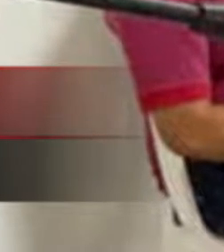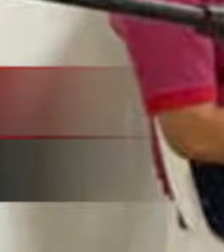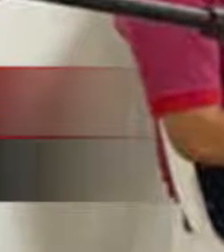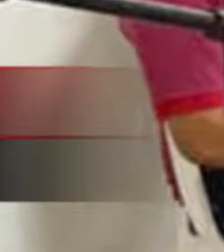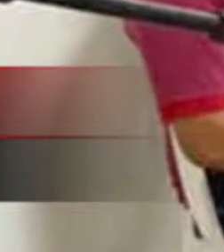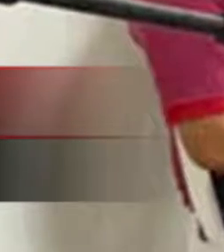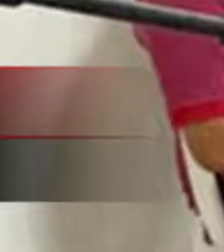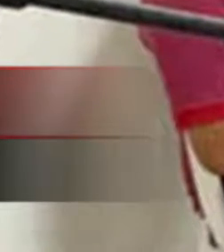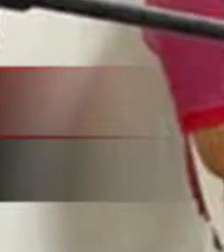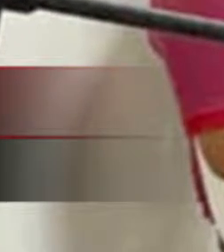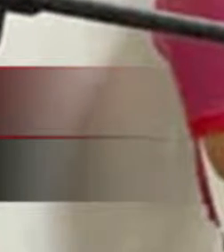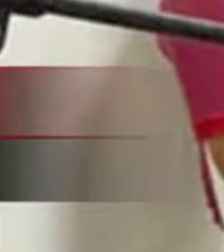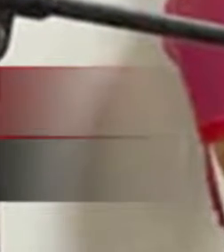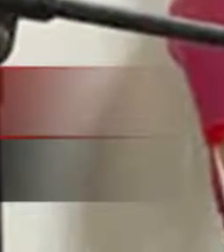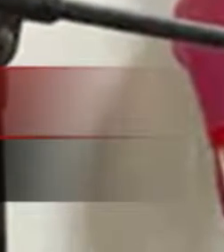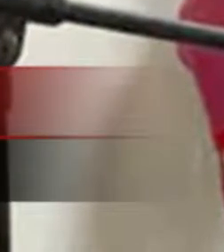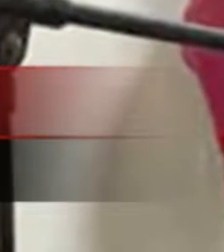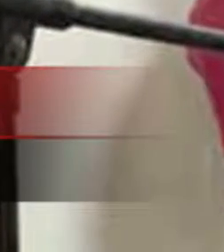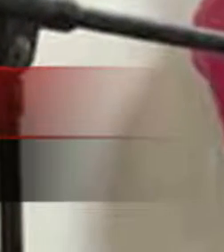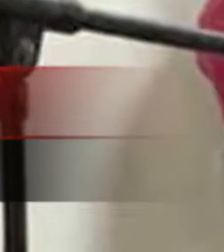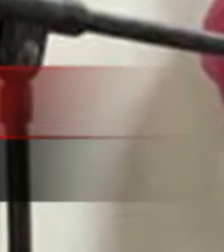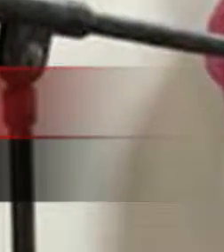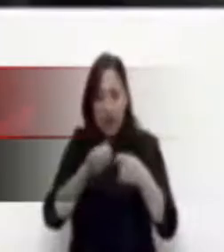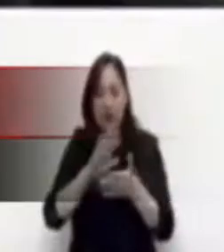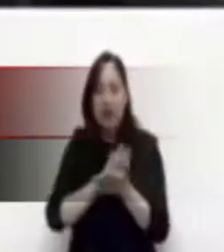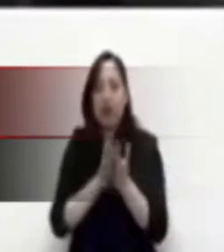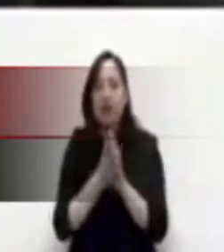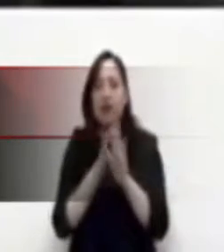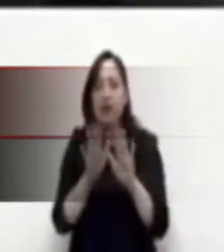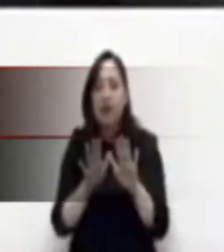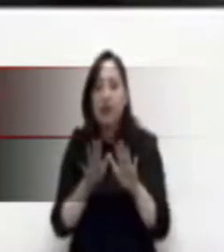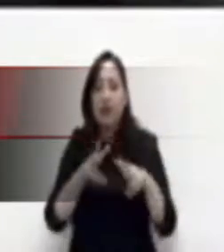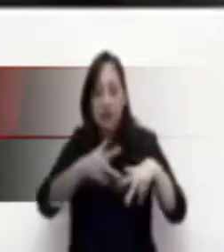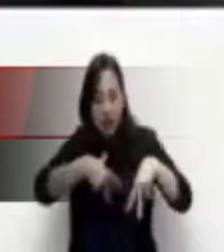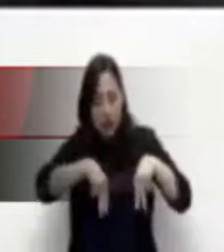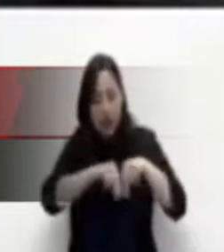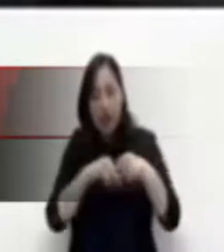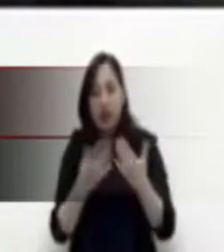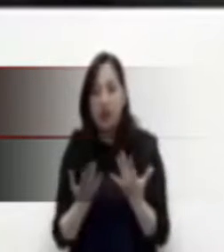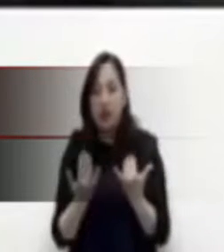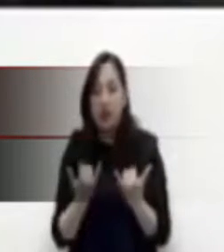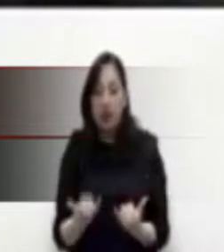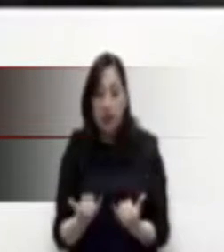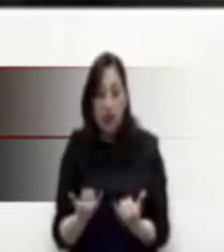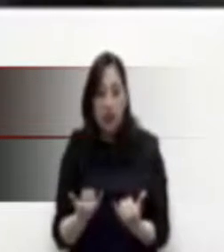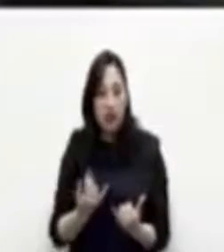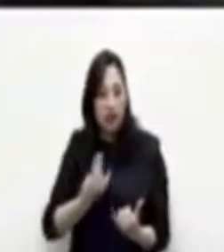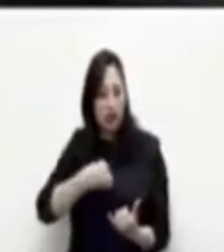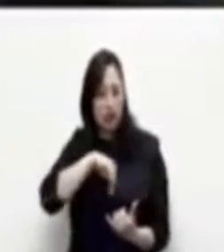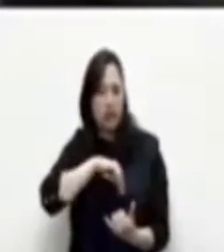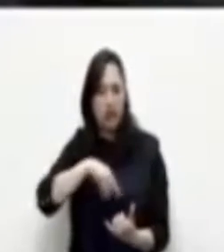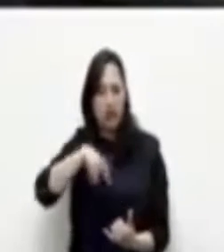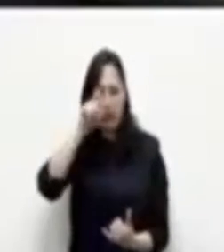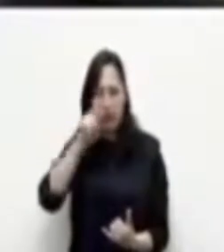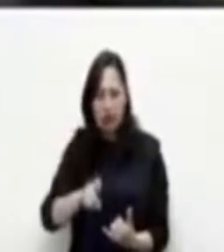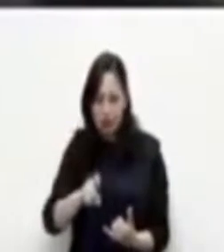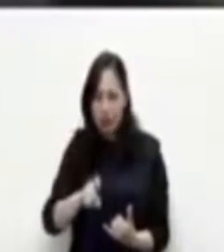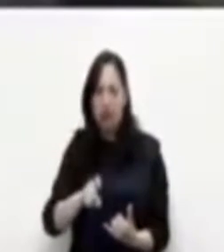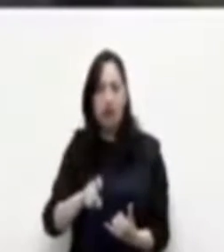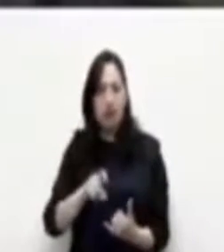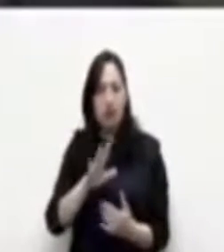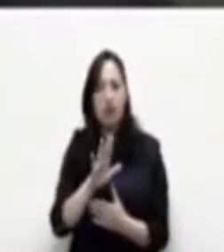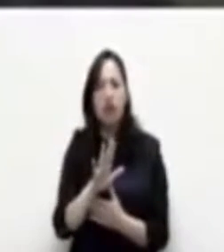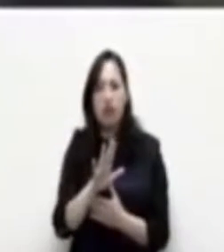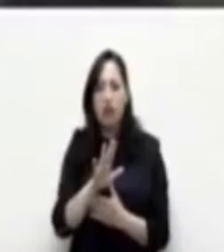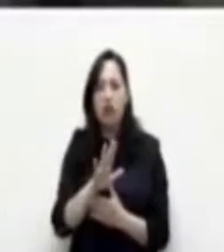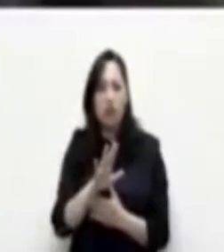para el trabajo carece de un marco regulatorio que determine sus niveles y no está respondiendo con la rapidez que se requiere a las